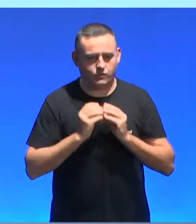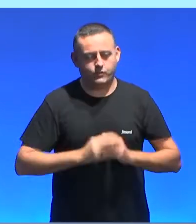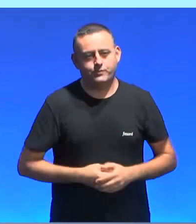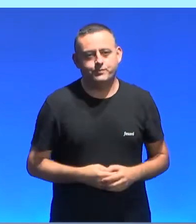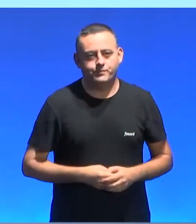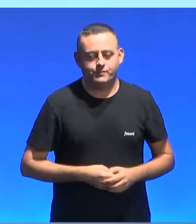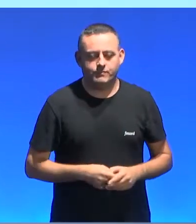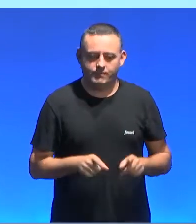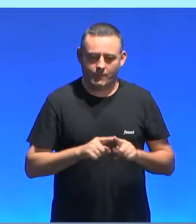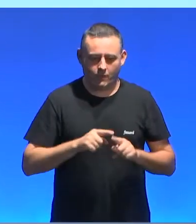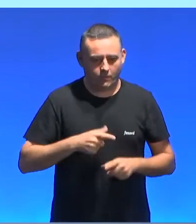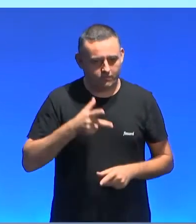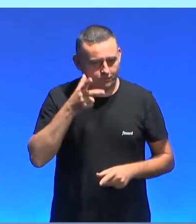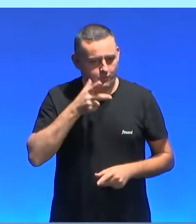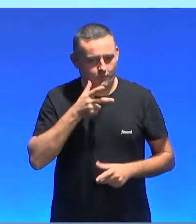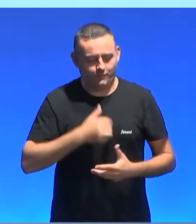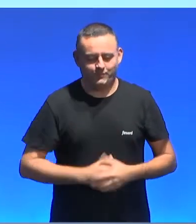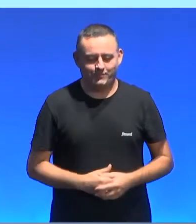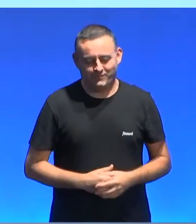lujo.